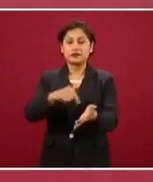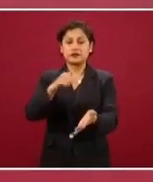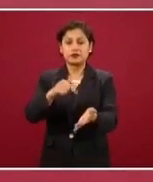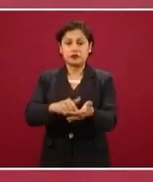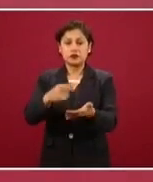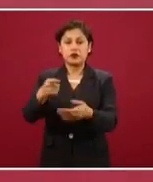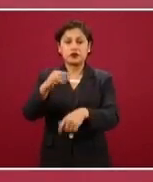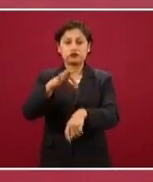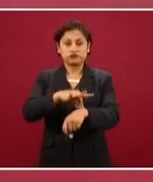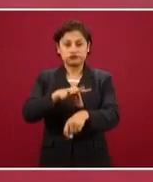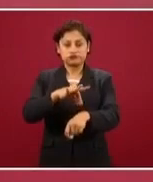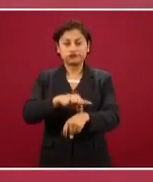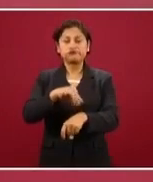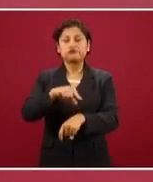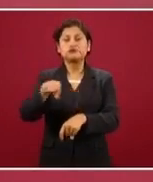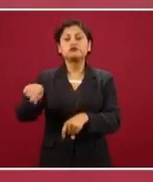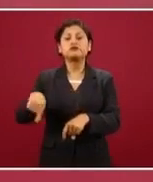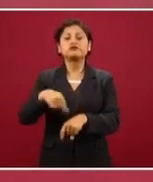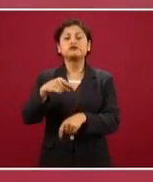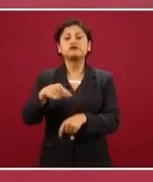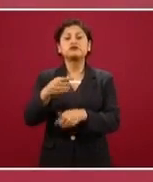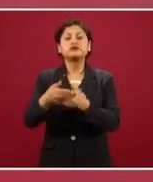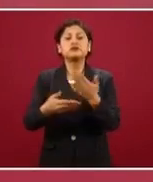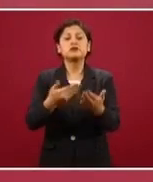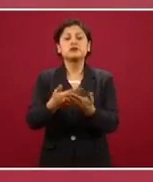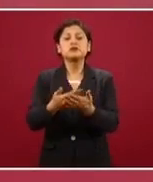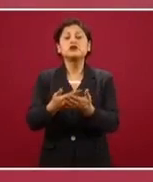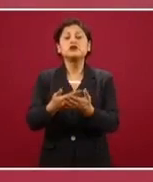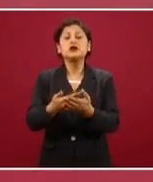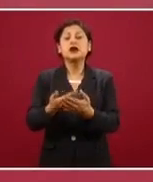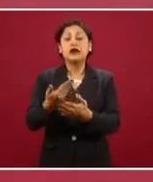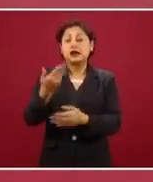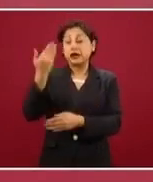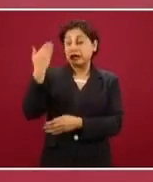Se creó hace 41 años.